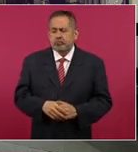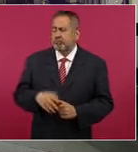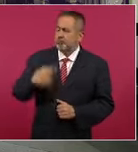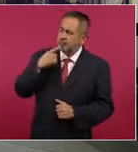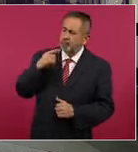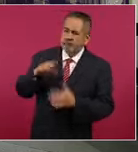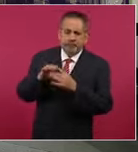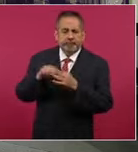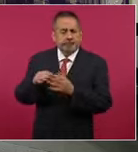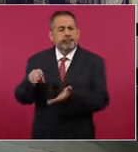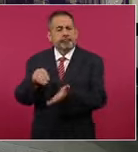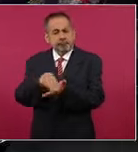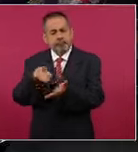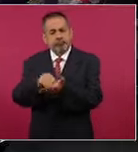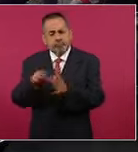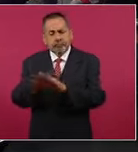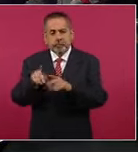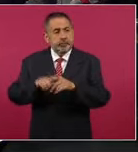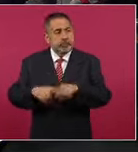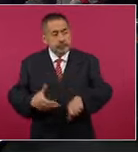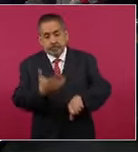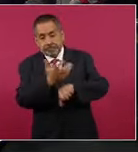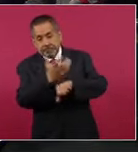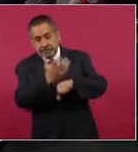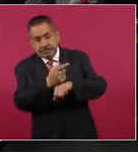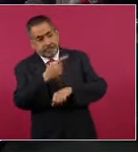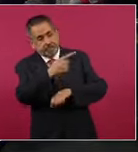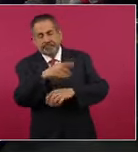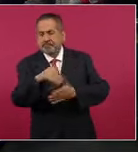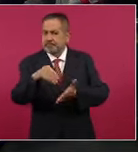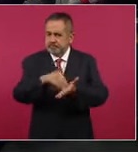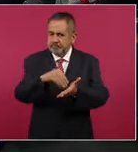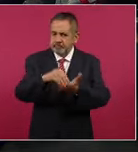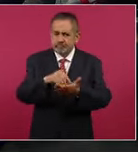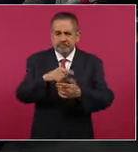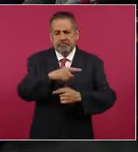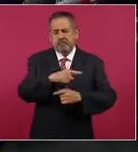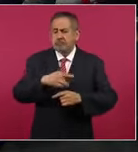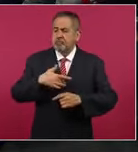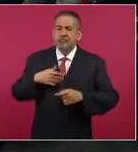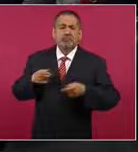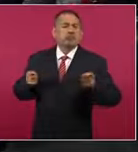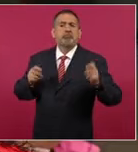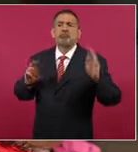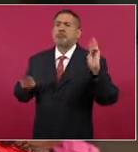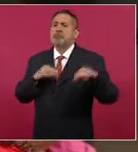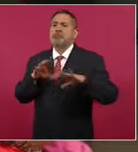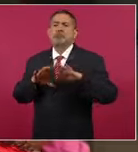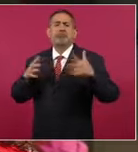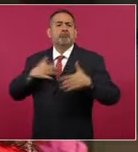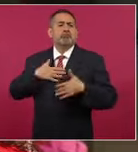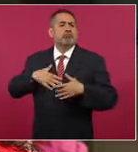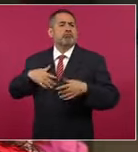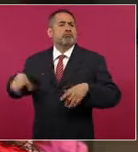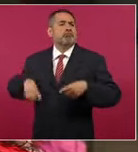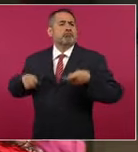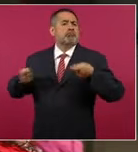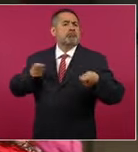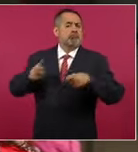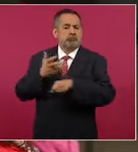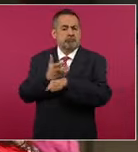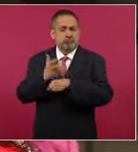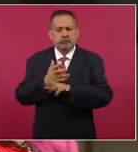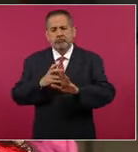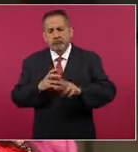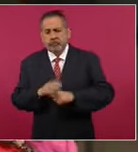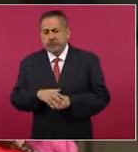sigue esta tendencia de Estados Unidos a sentirse el gobierno del mundo. Y yo quisiera